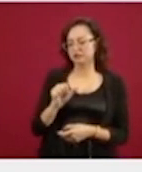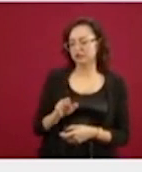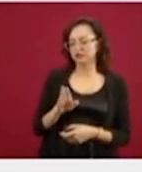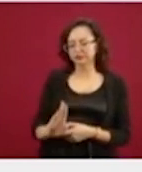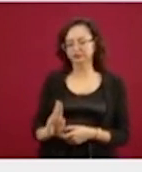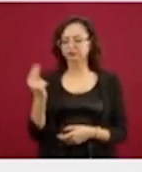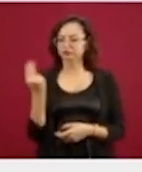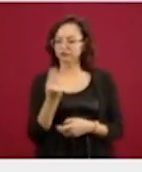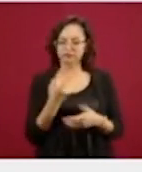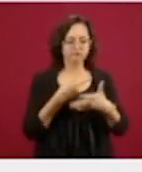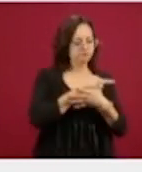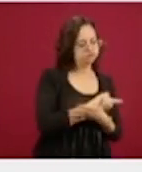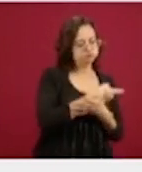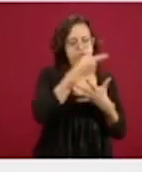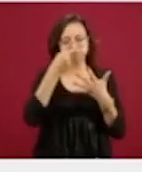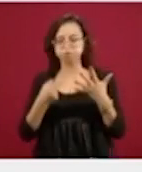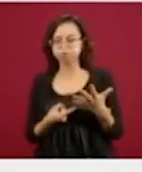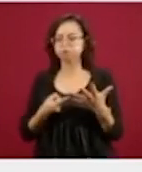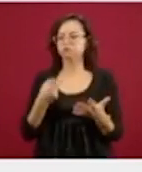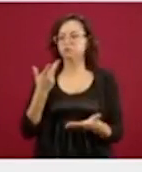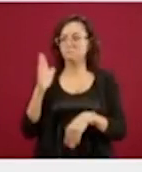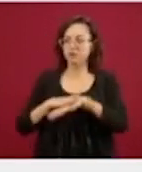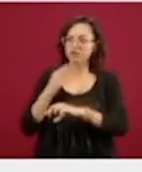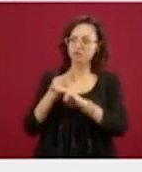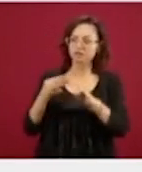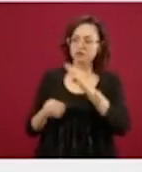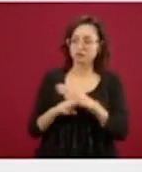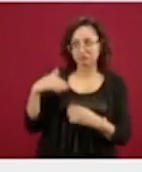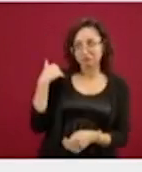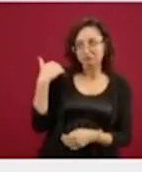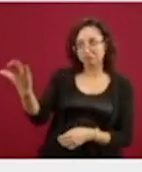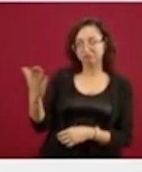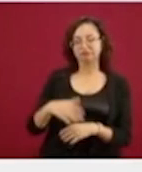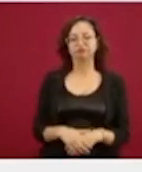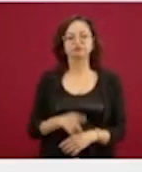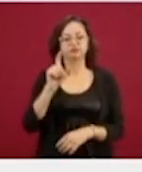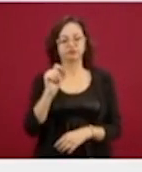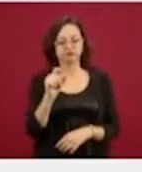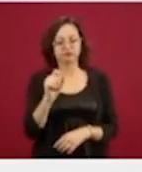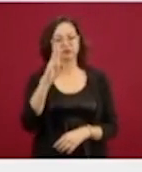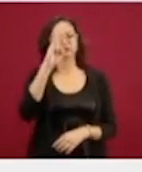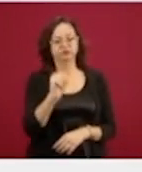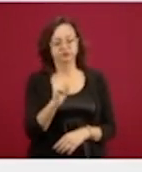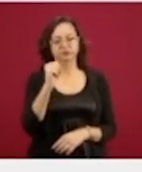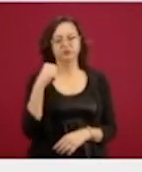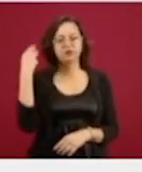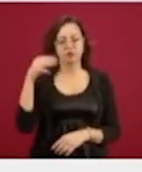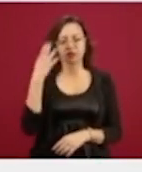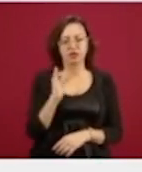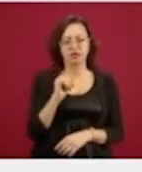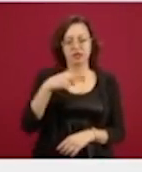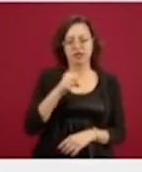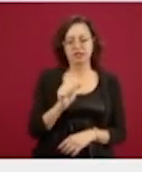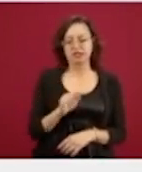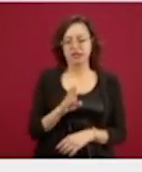salud, lo que necesitan de refuerzo. El 29 de marzo se firmó el contrato por el INSABI con el